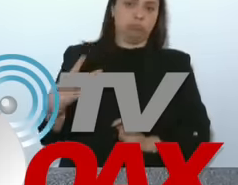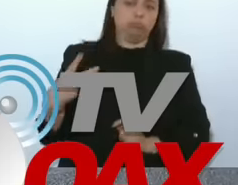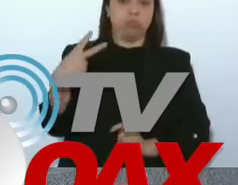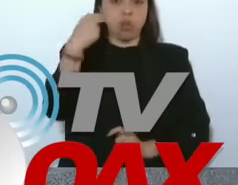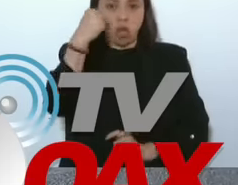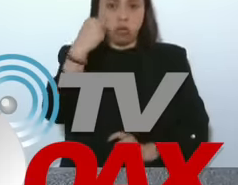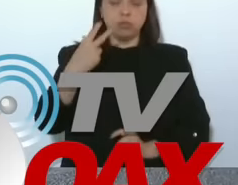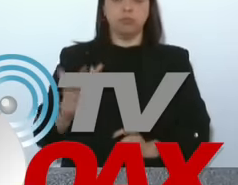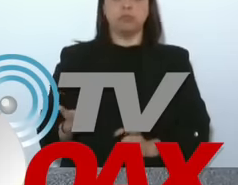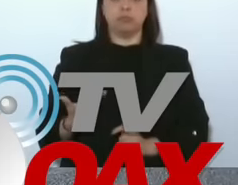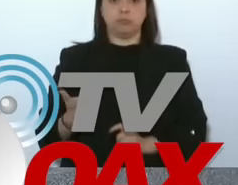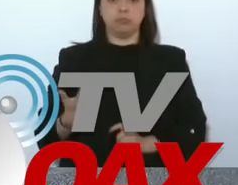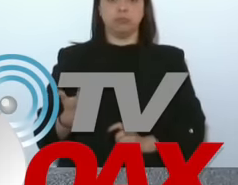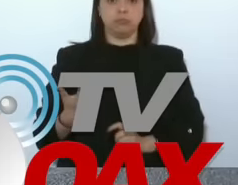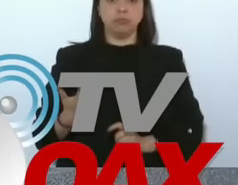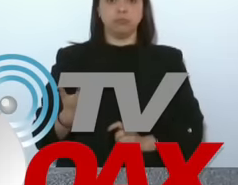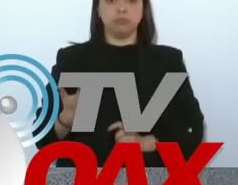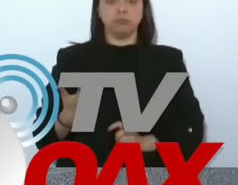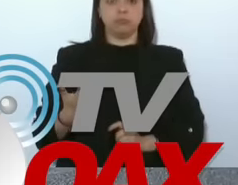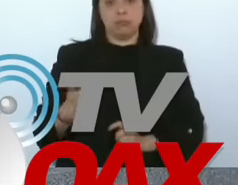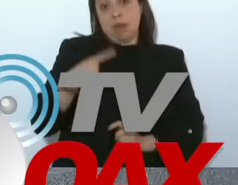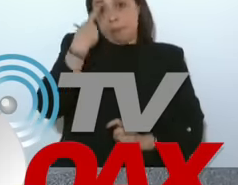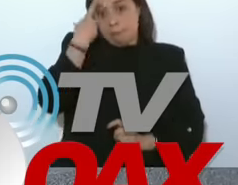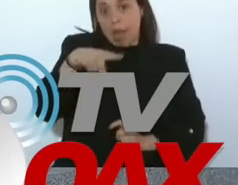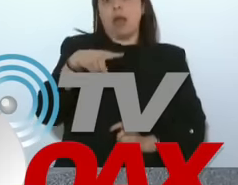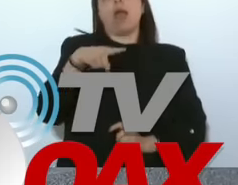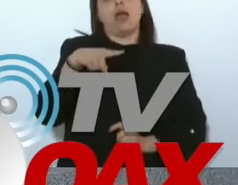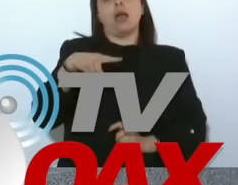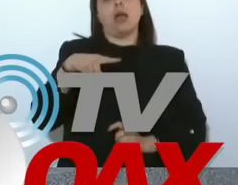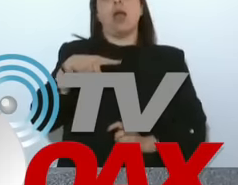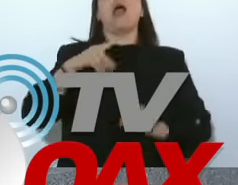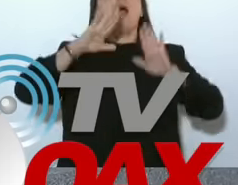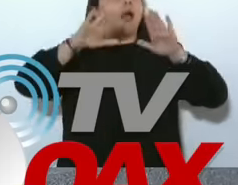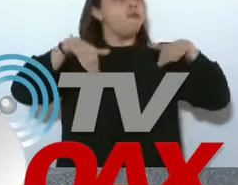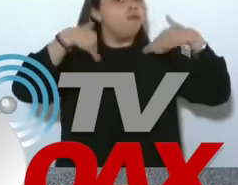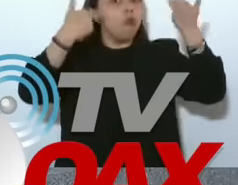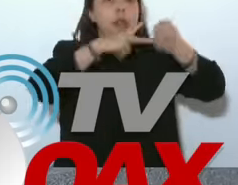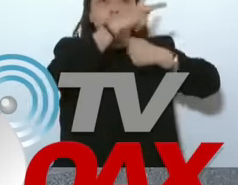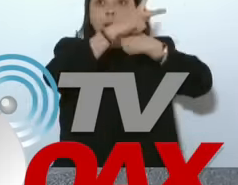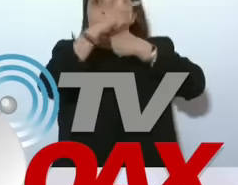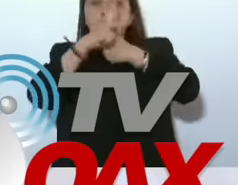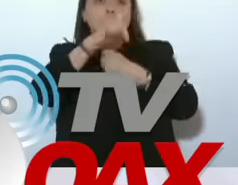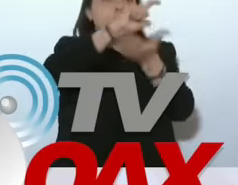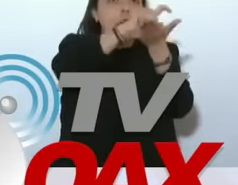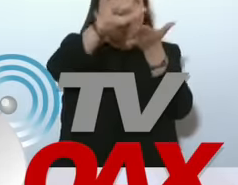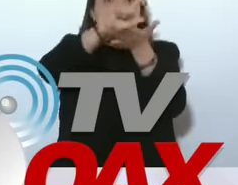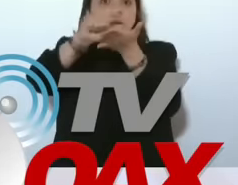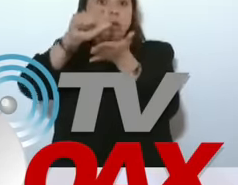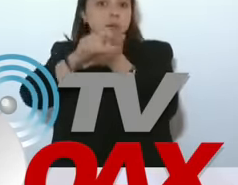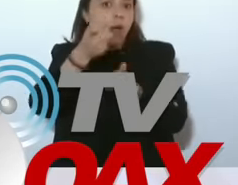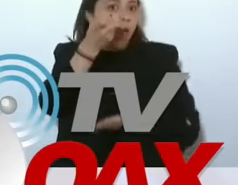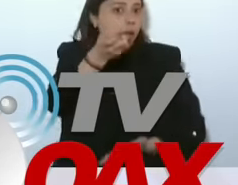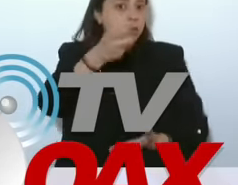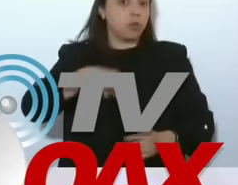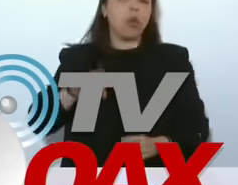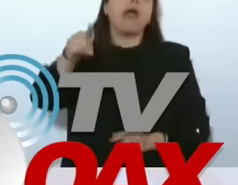para poder comprar los medicamentos en cualquier país del mundo,